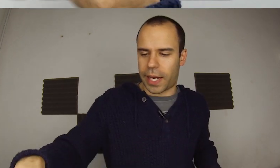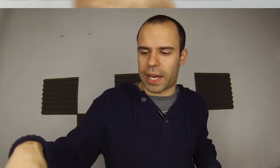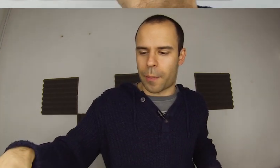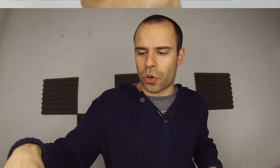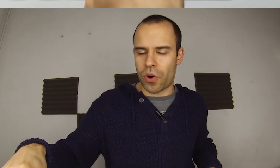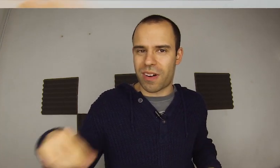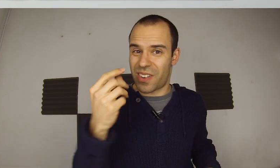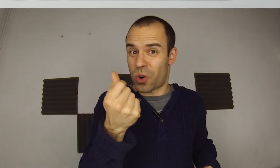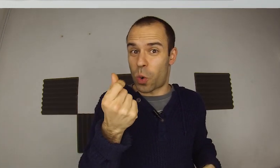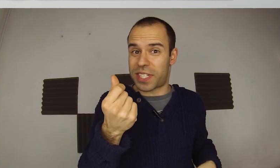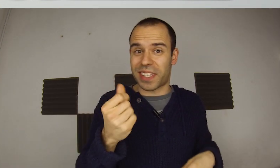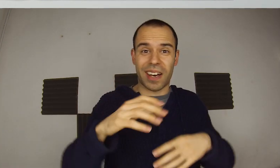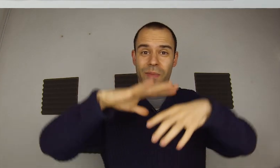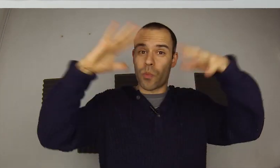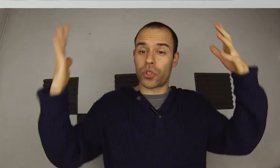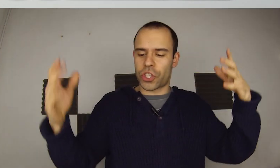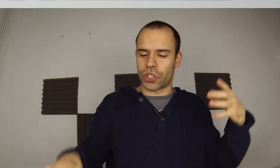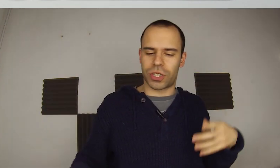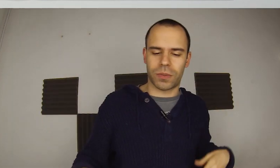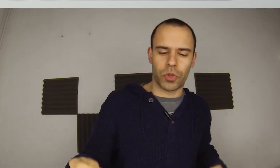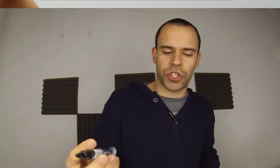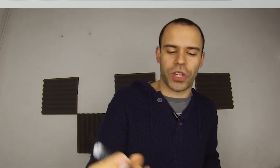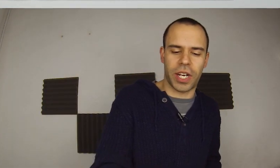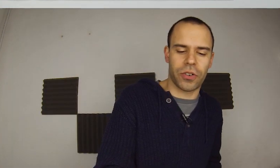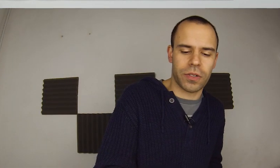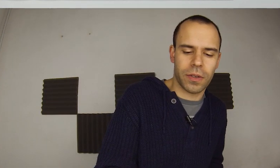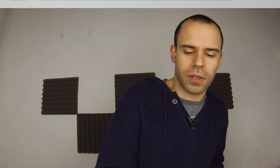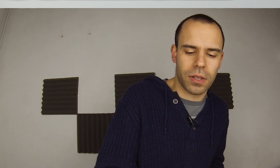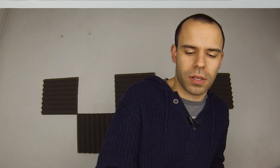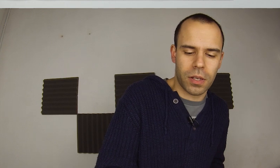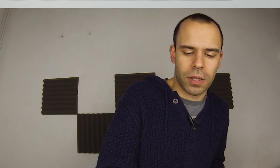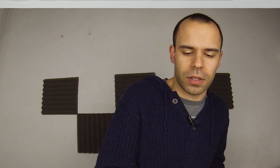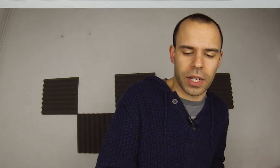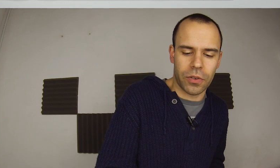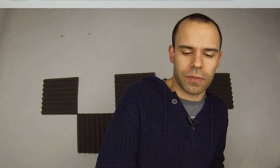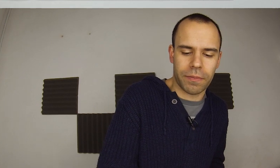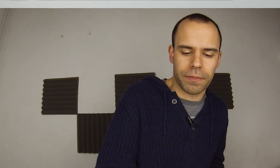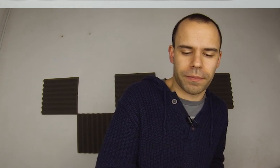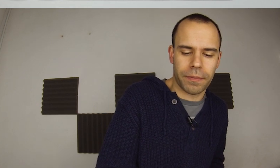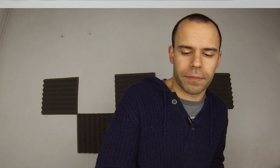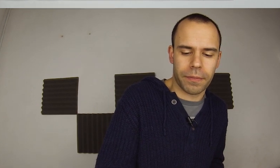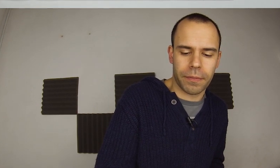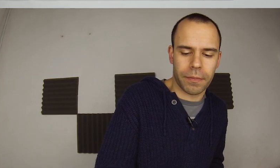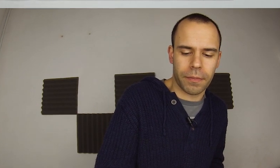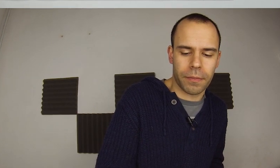en japon cuesta mucho mucho dinero dinero